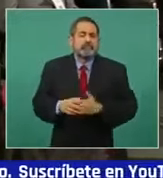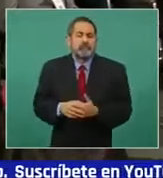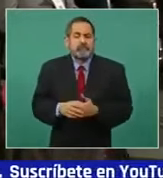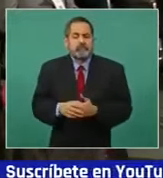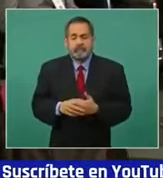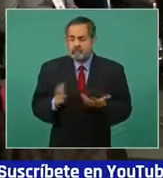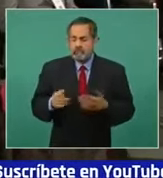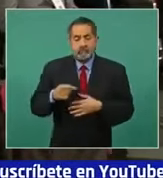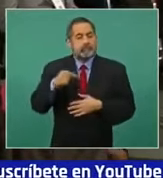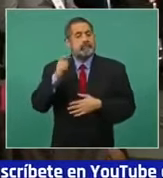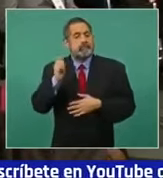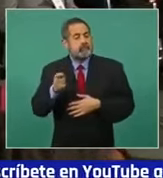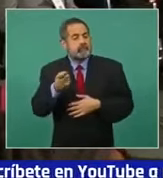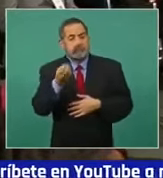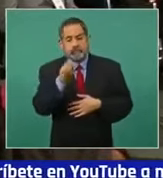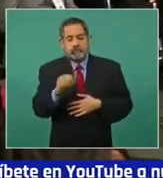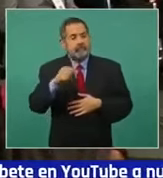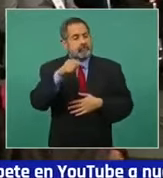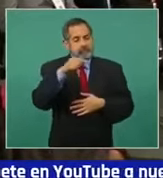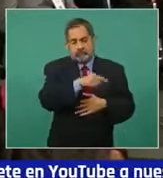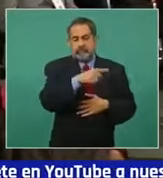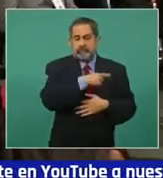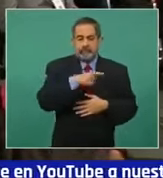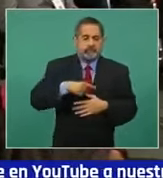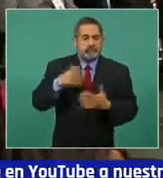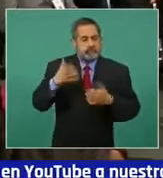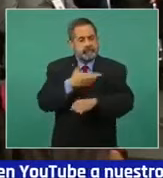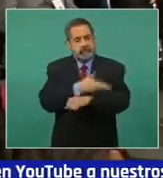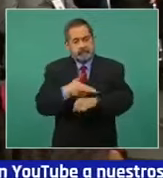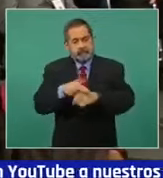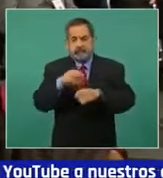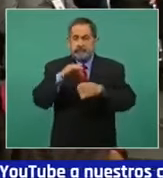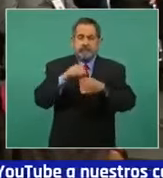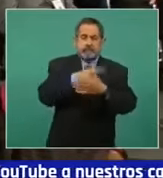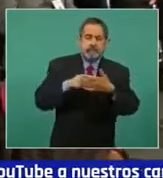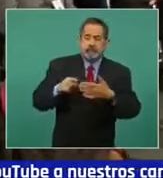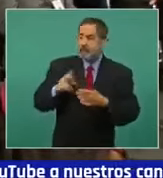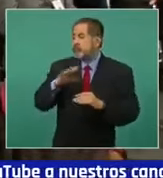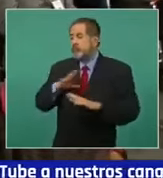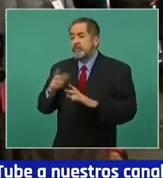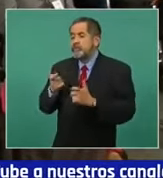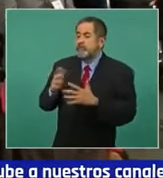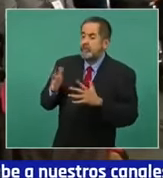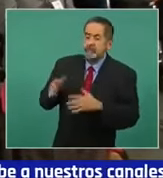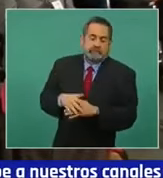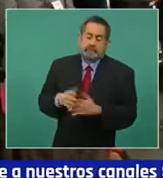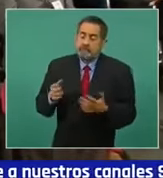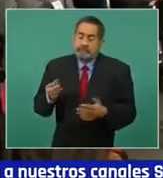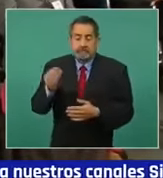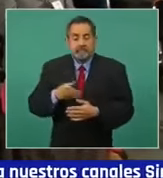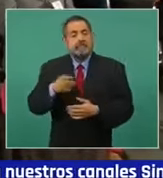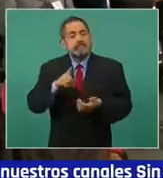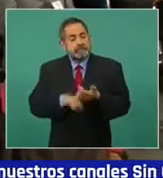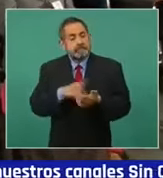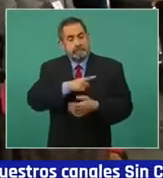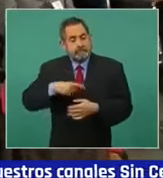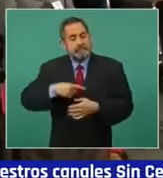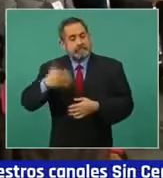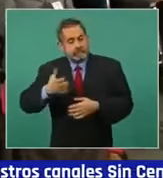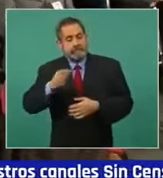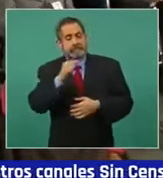por forzosa obligación realizar esto, independientemente de que ellos digan que no tienen dinero. Aquí, ¿usted